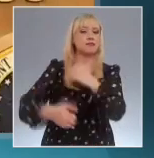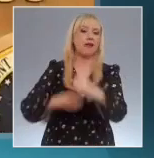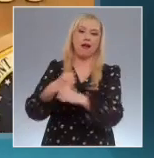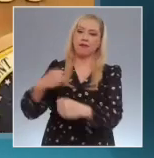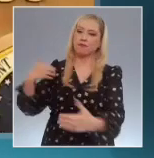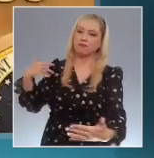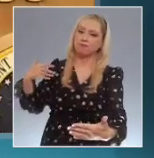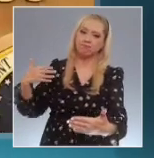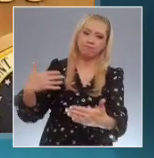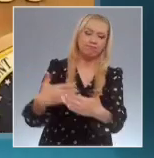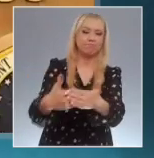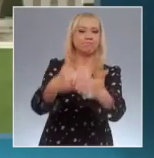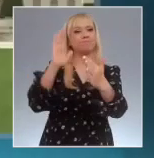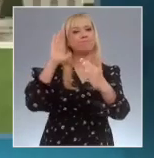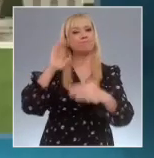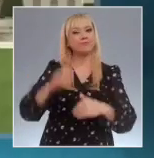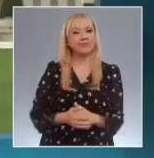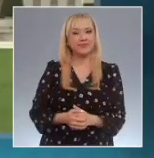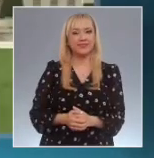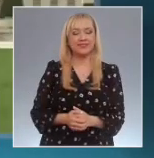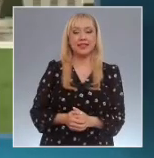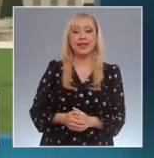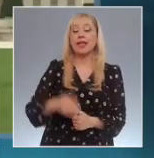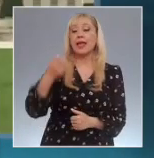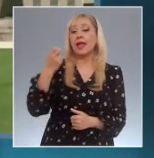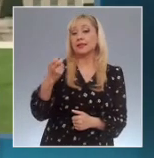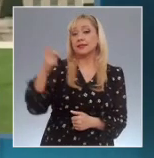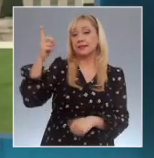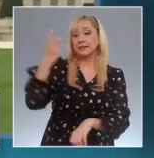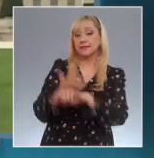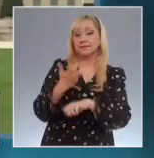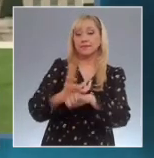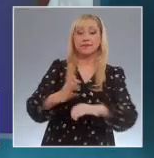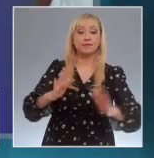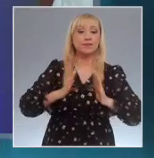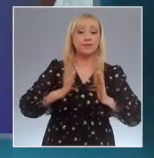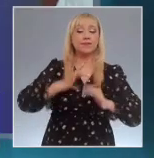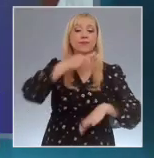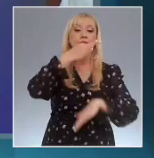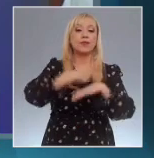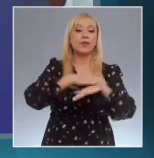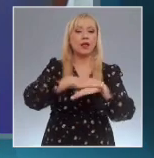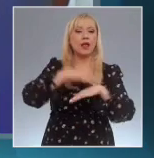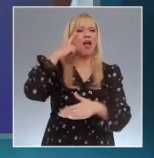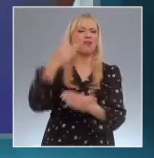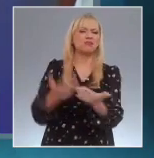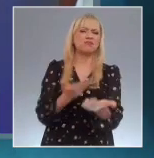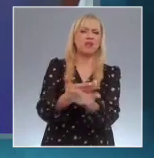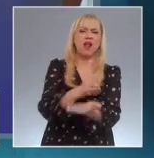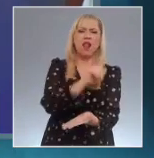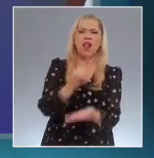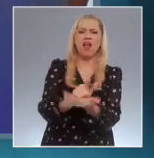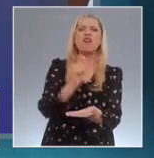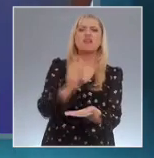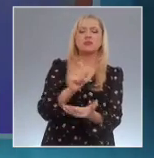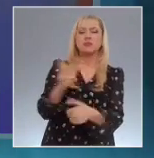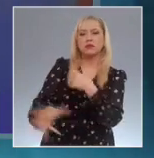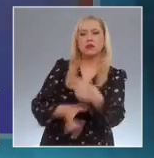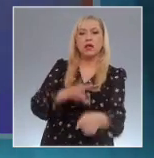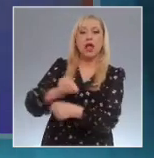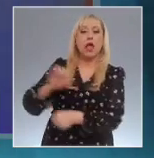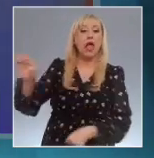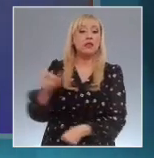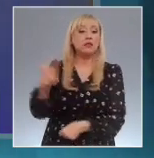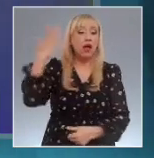El Departamento de Defensa de los Estados Unidos anunció una iniciativa para restaurar los derechos a aquellos veteranos y exmilitares destituidos